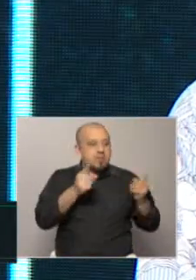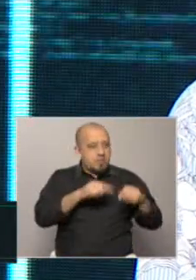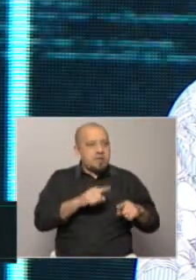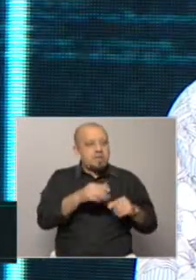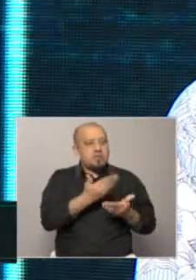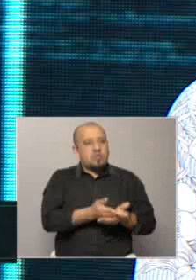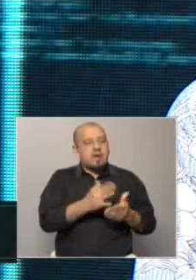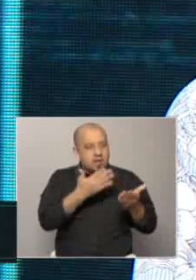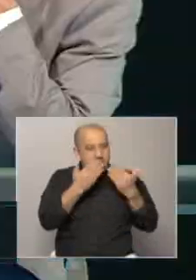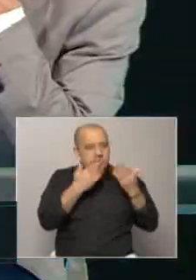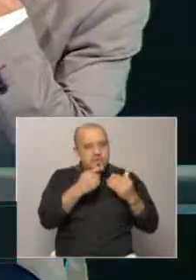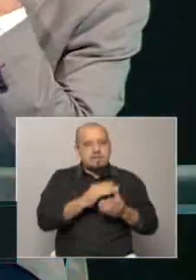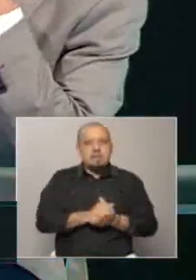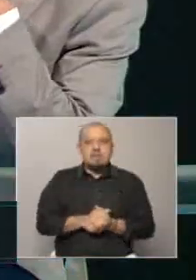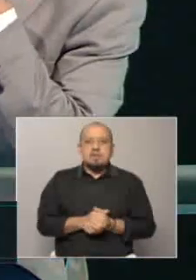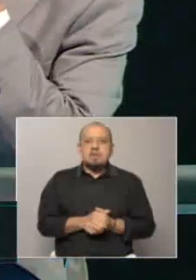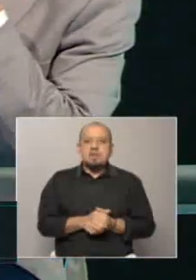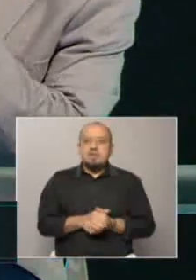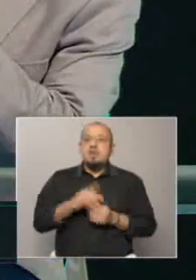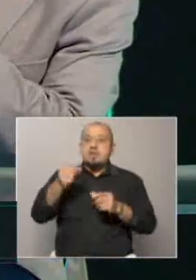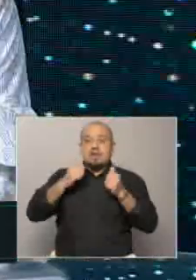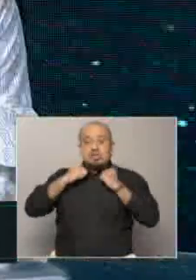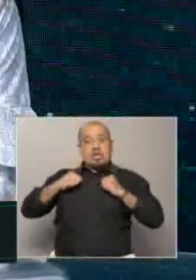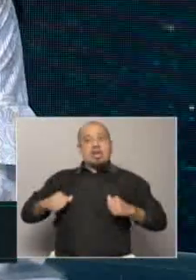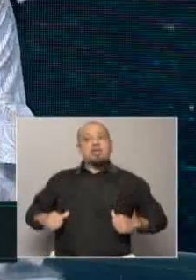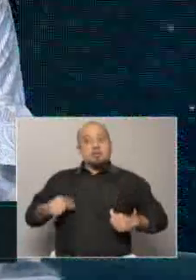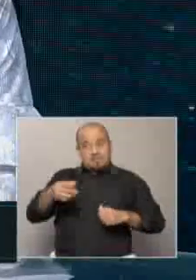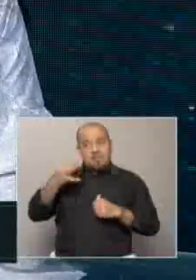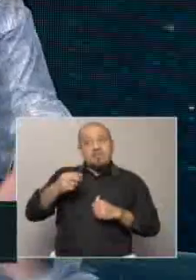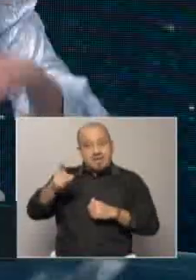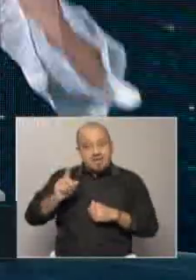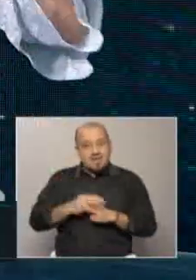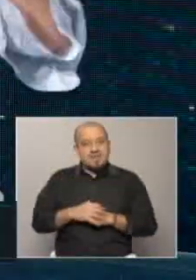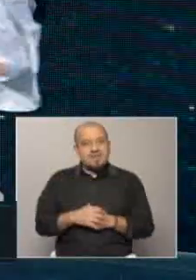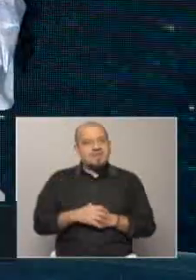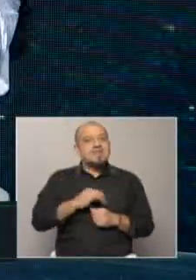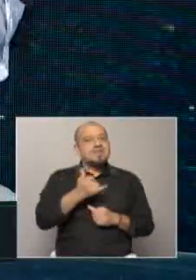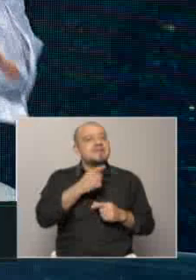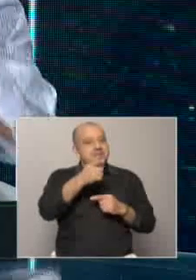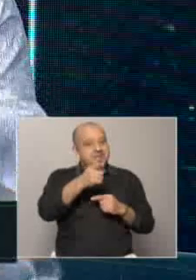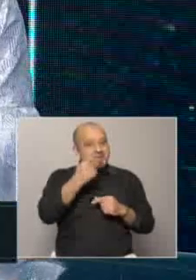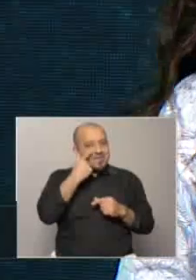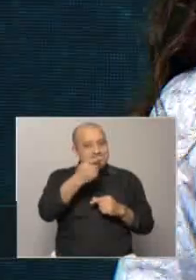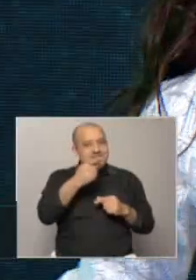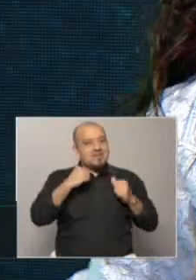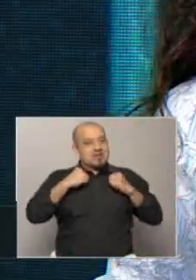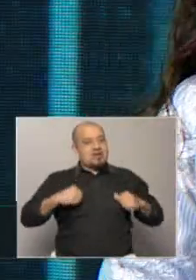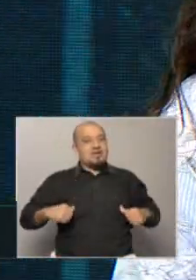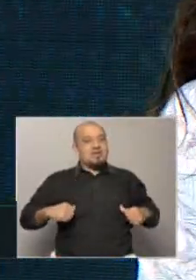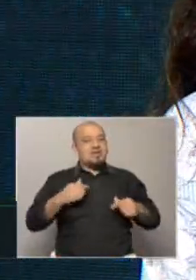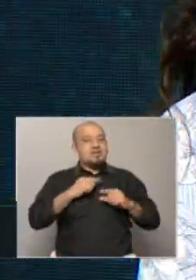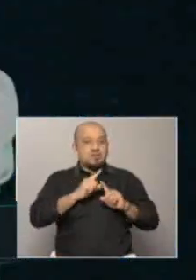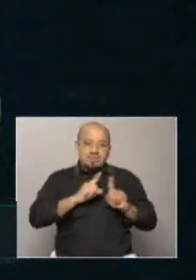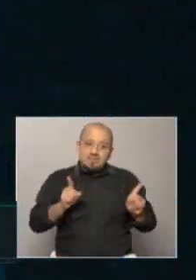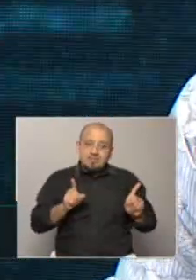propuesta que ya vamos a estar hablando también sobre eso. Ahora, me gustó verte de chaleco también, eso te lo quiero decir. Ya sí, me han señalado que sí, vengo siguiendo tus pasos. Yo, no, bueno, quiero decir que no tengo nada